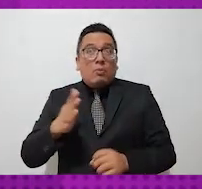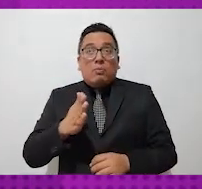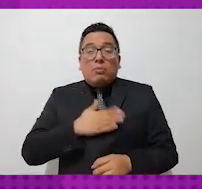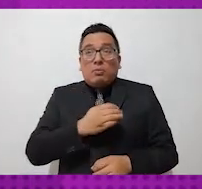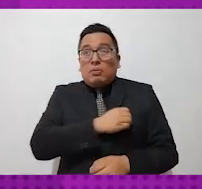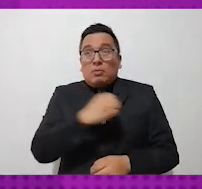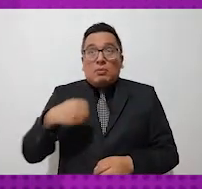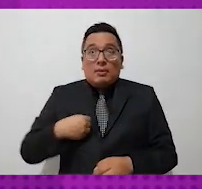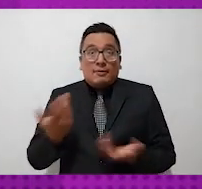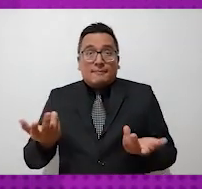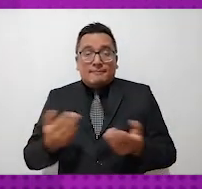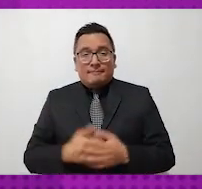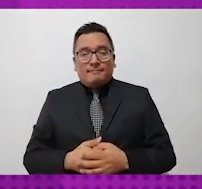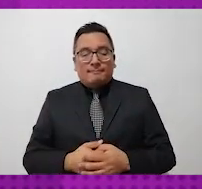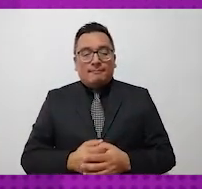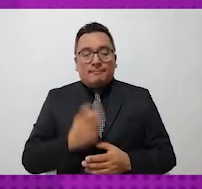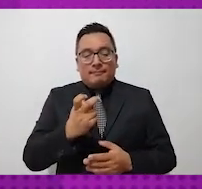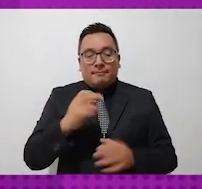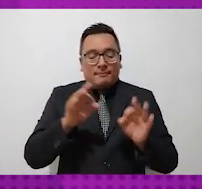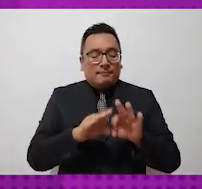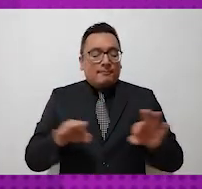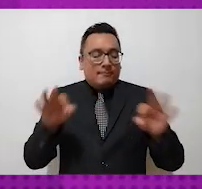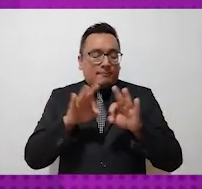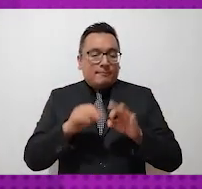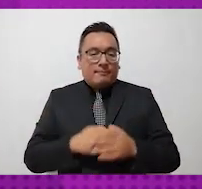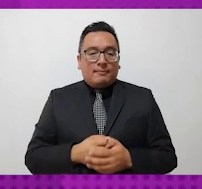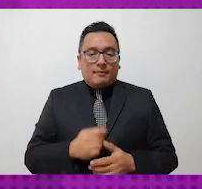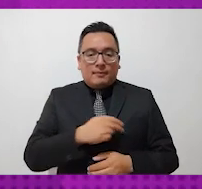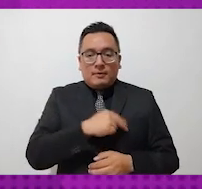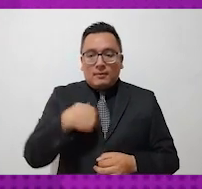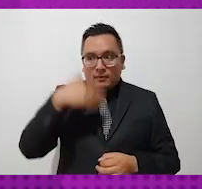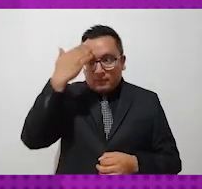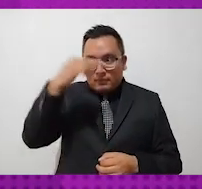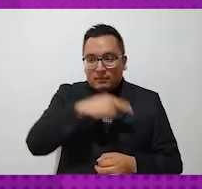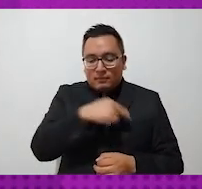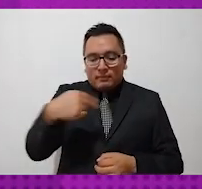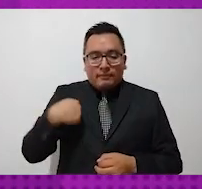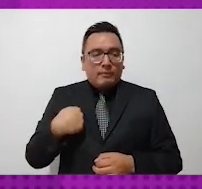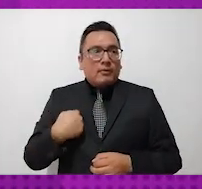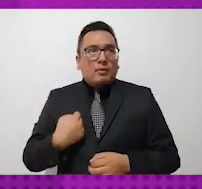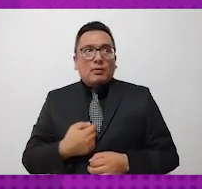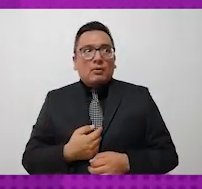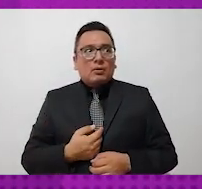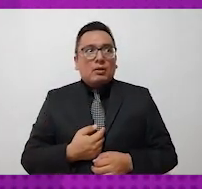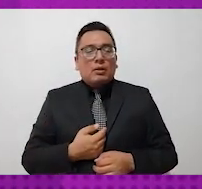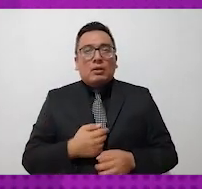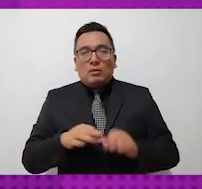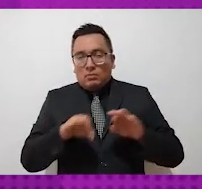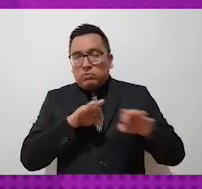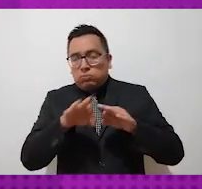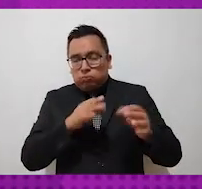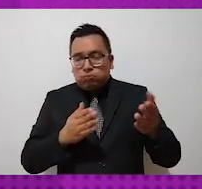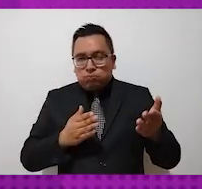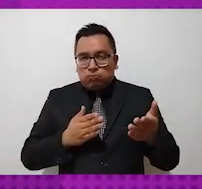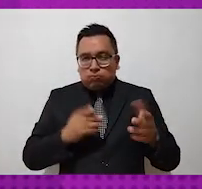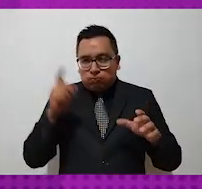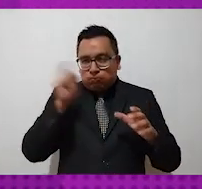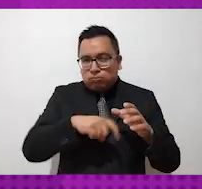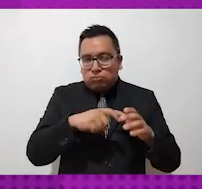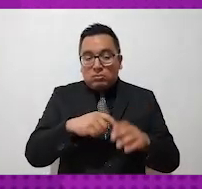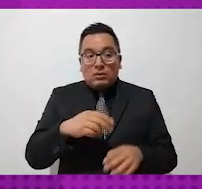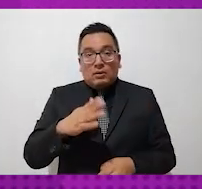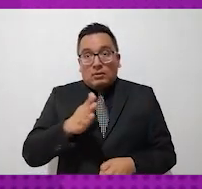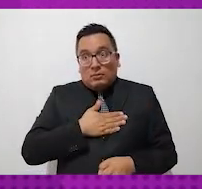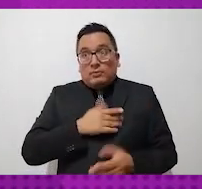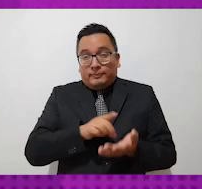obligación. Exacto. Como funcionario. Y creo que eso es muy importante, saber que cuando ingresamos a un lugar a trabajar, pues